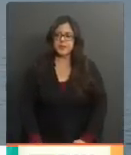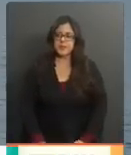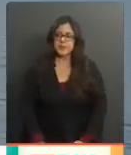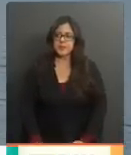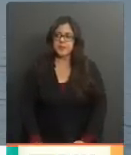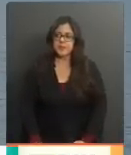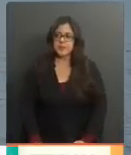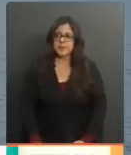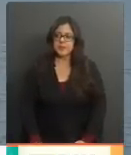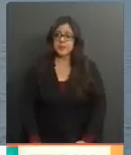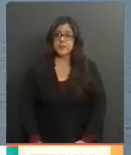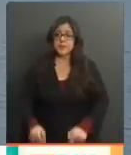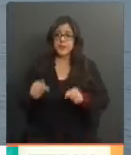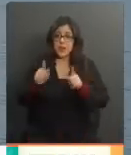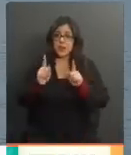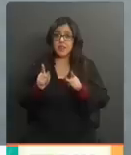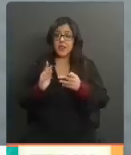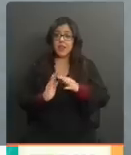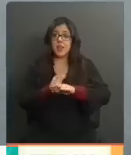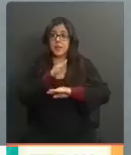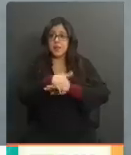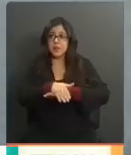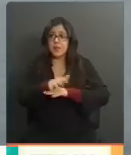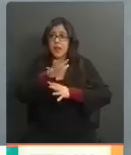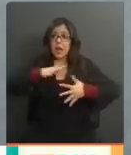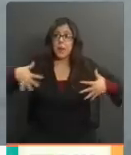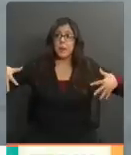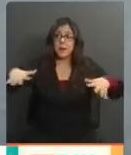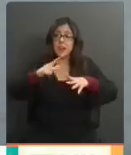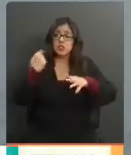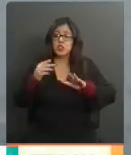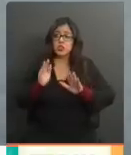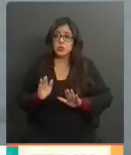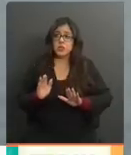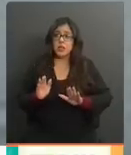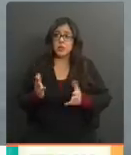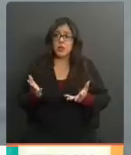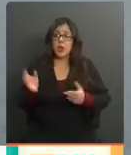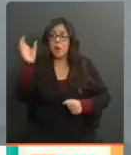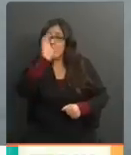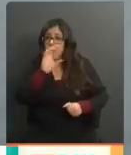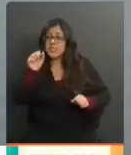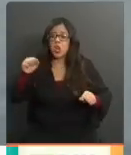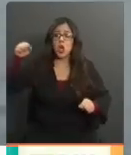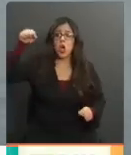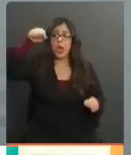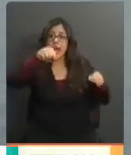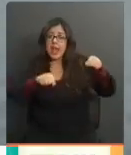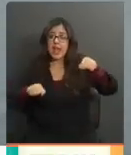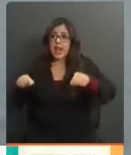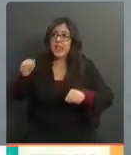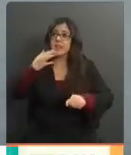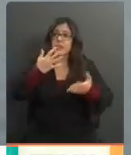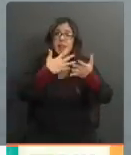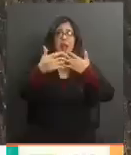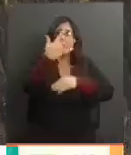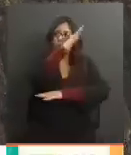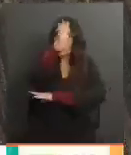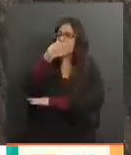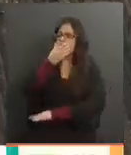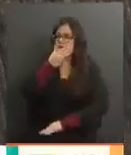Hay que ir al embalse Convento Viejo, ¿cierto?, porque acá nos esperamos con un paseo en kayak, con lo esperamos con una naturaleza que es súper